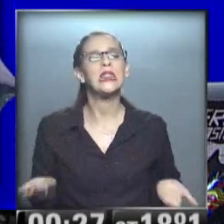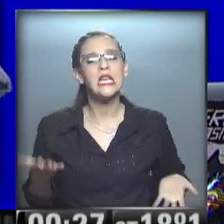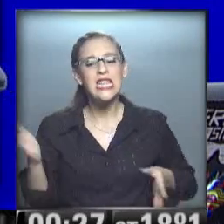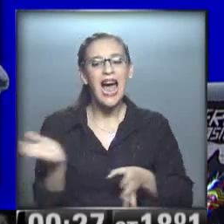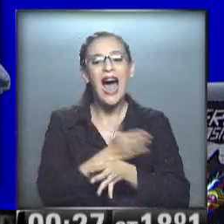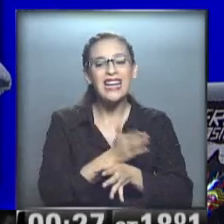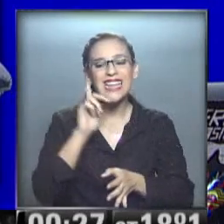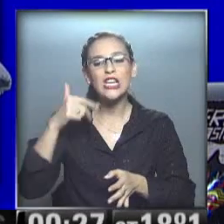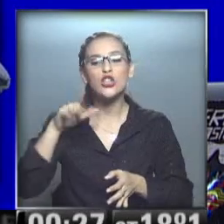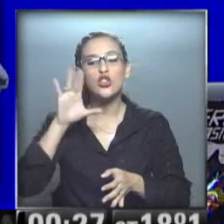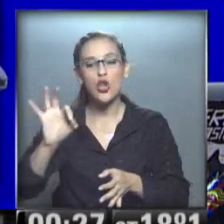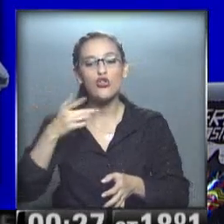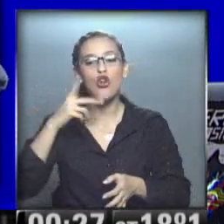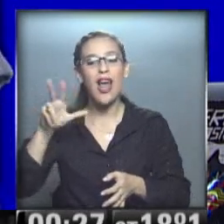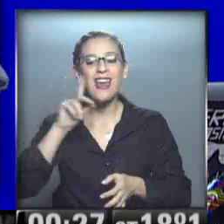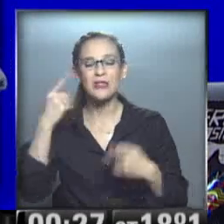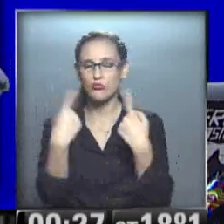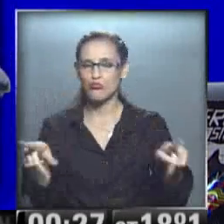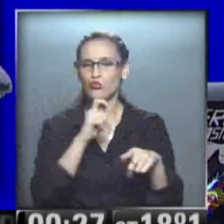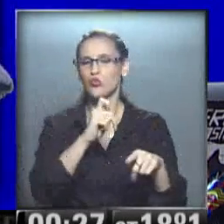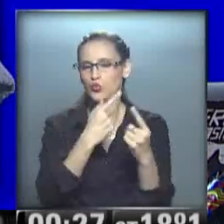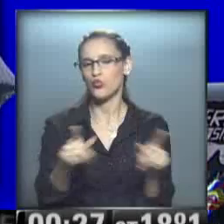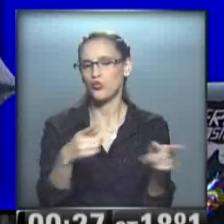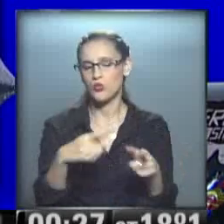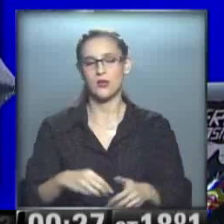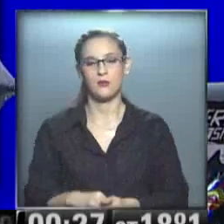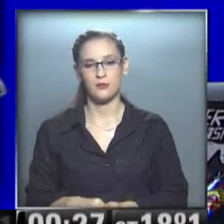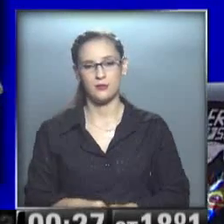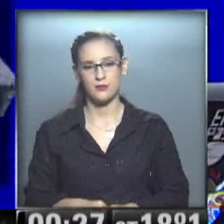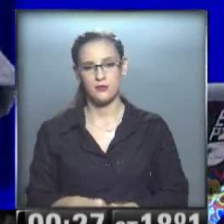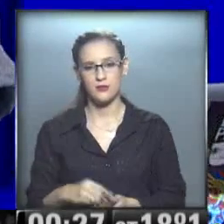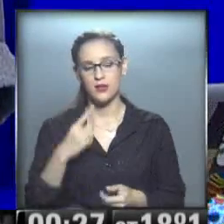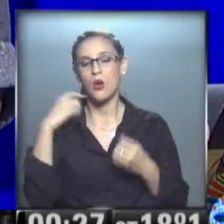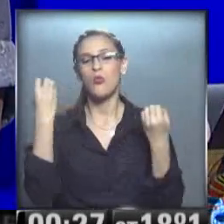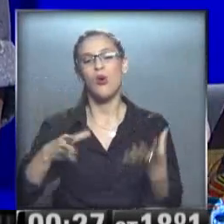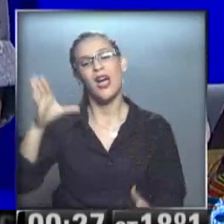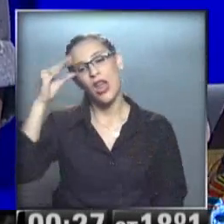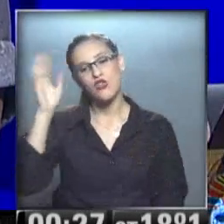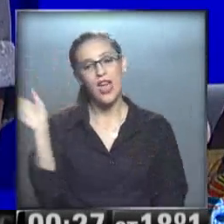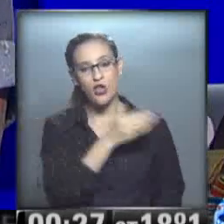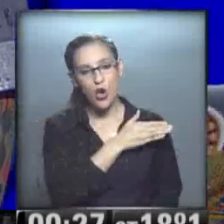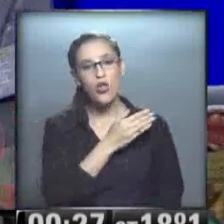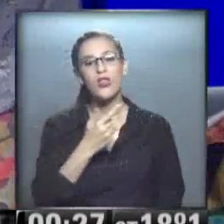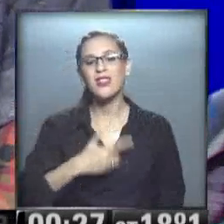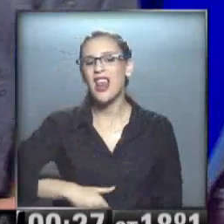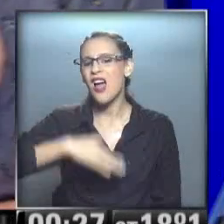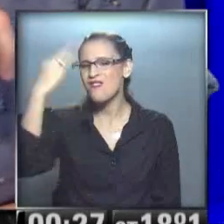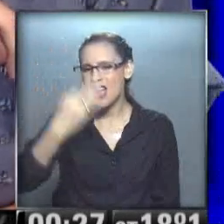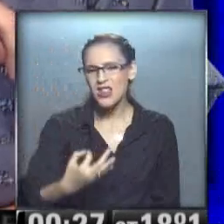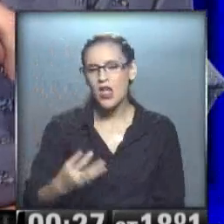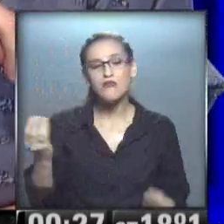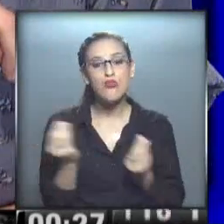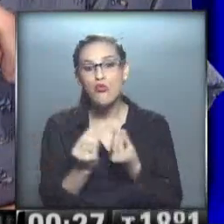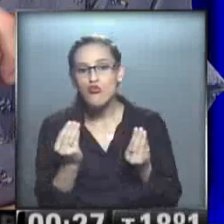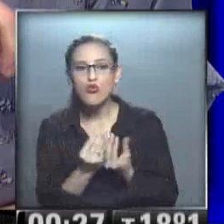Indio en Gualeguaychú, ahí en el hipódromo en Entre Ríos. Muy buenas noches para todos. La verdad que con muchas expectativas